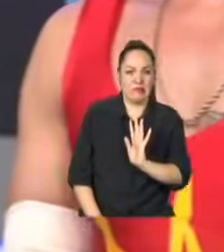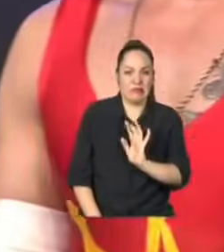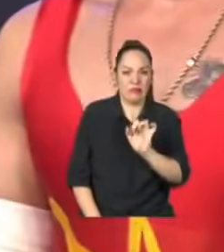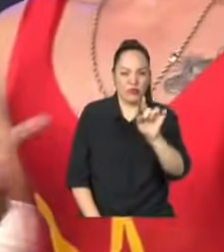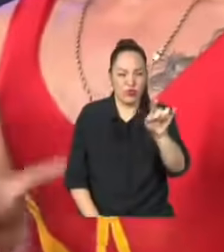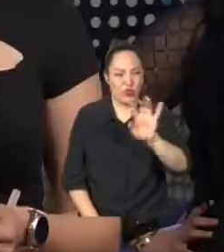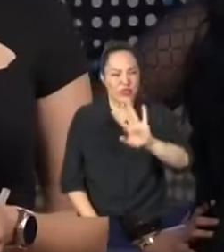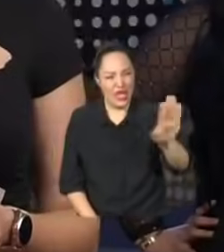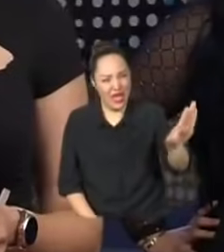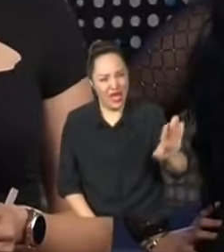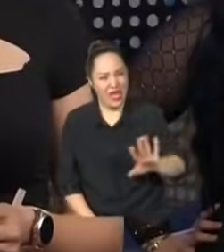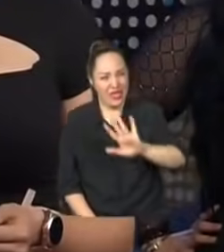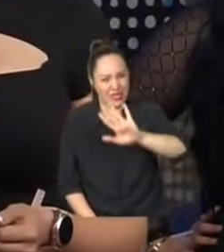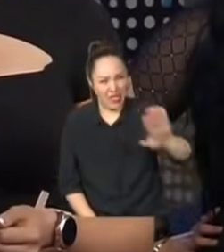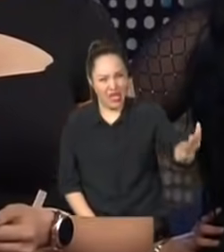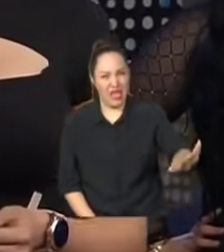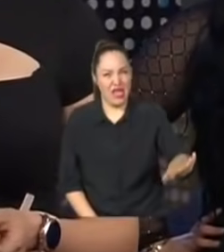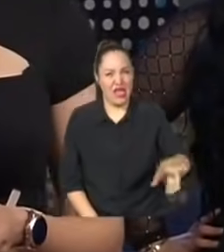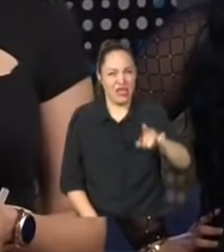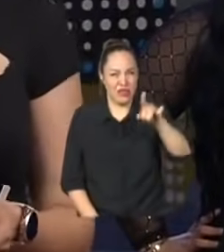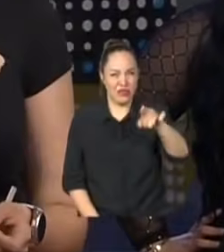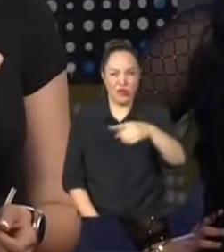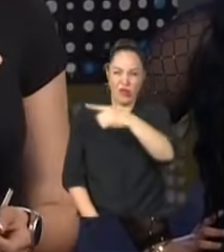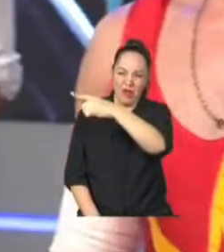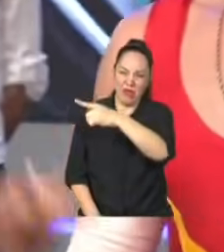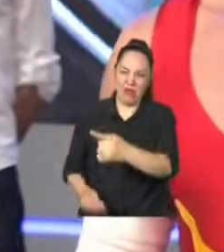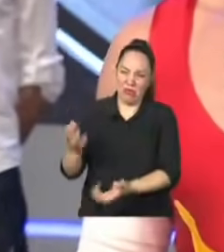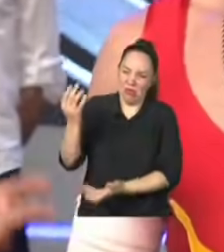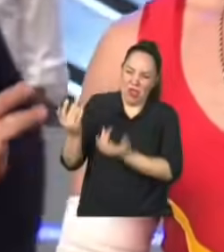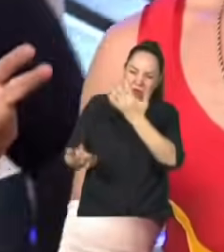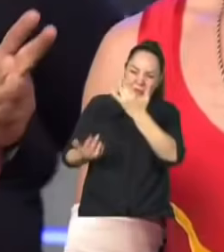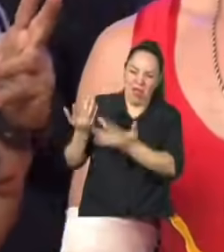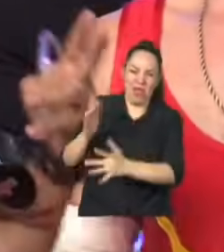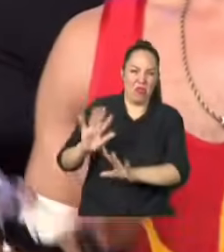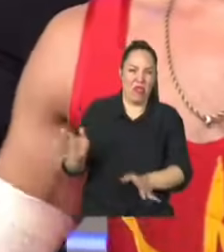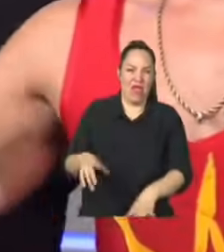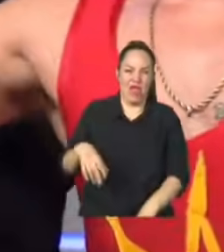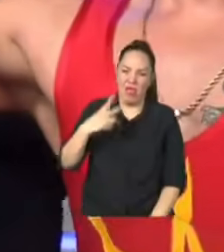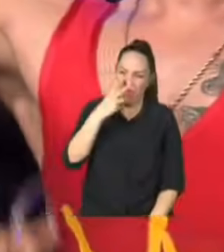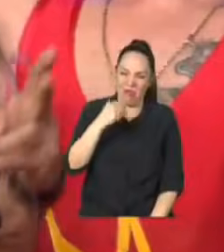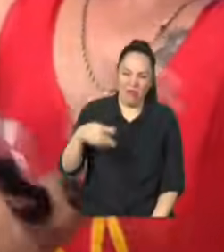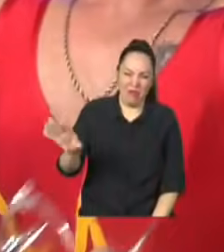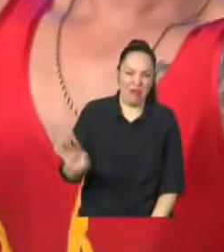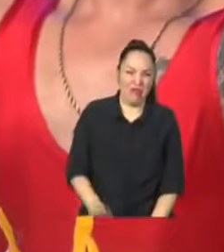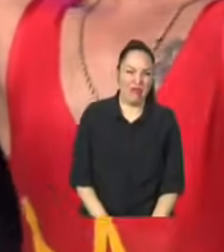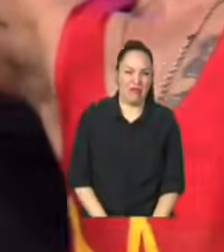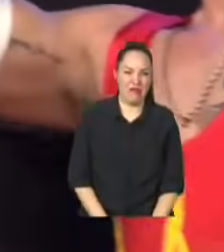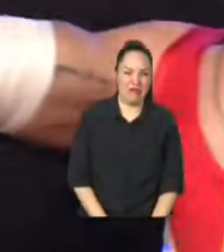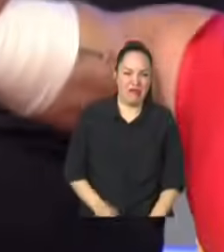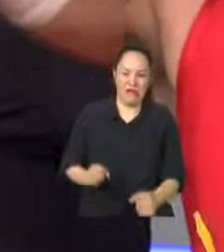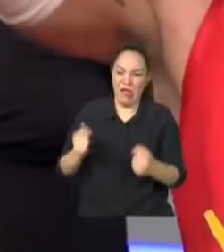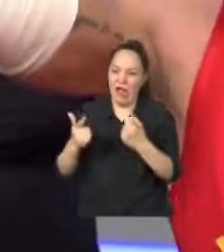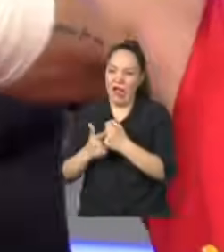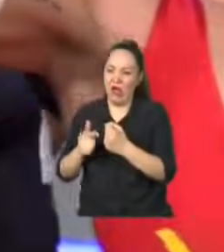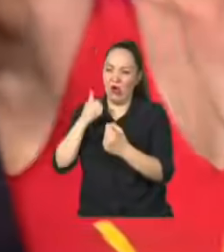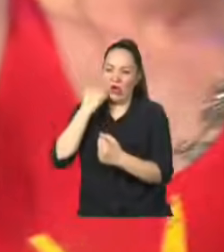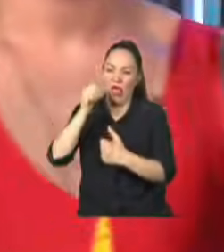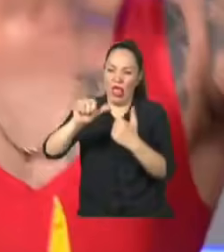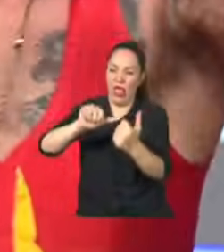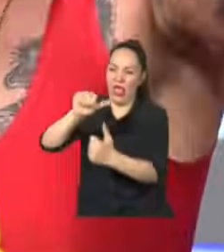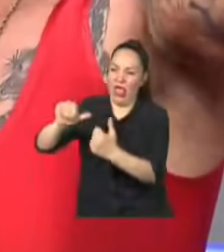viendo. El llamas está todo quemado. El llamas nomás ve algo y luego quiere salir con todas.